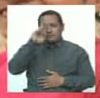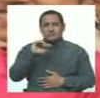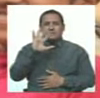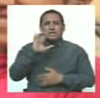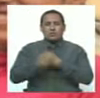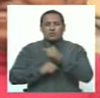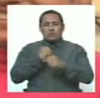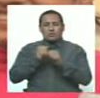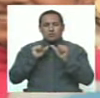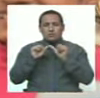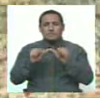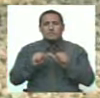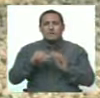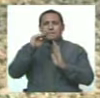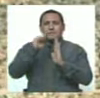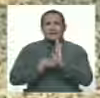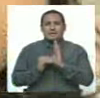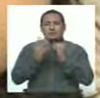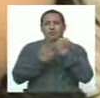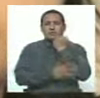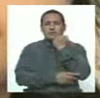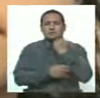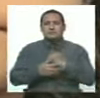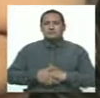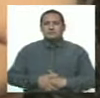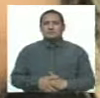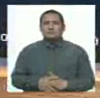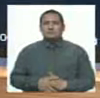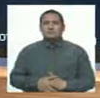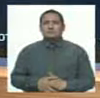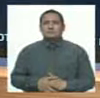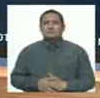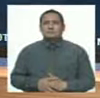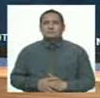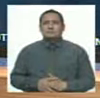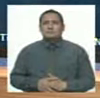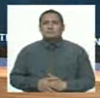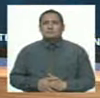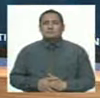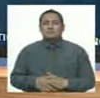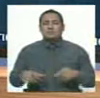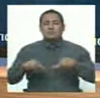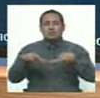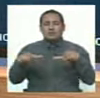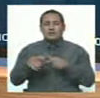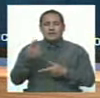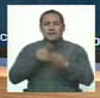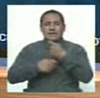quinto año consecutivo la reducción de la pobreza.